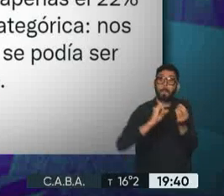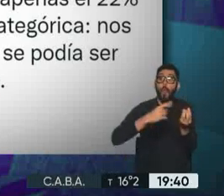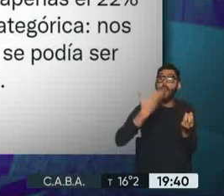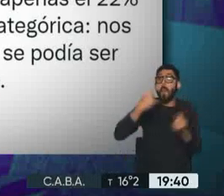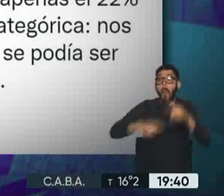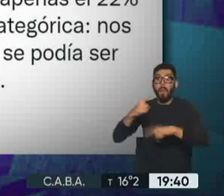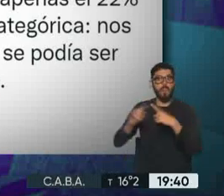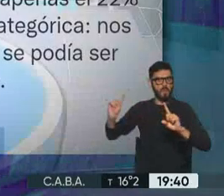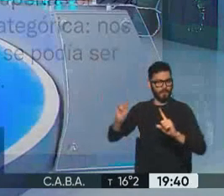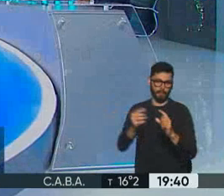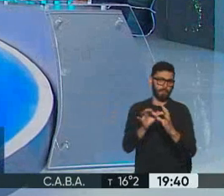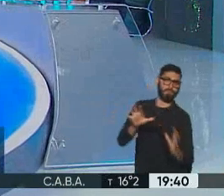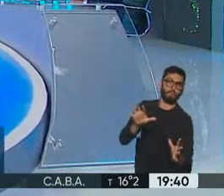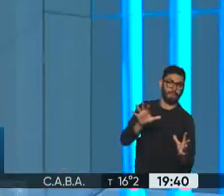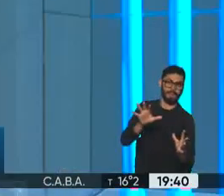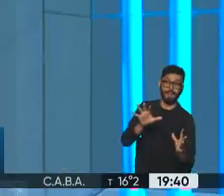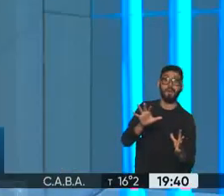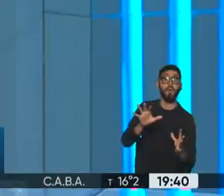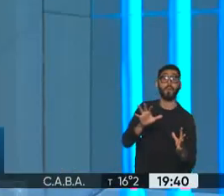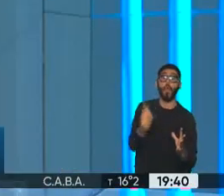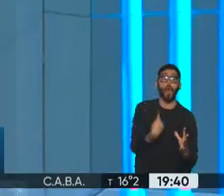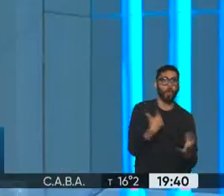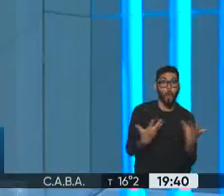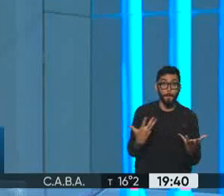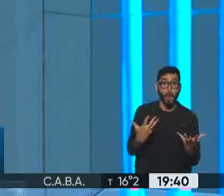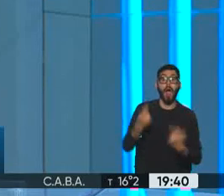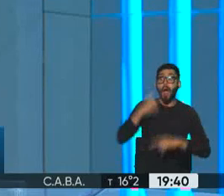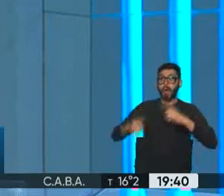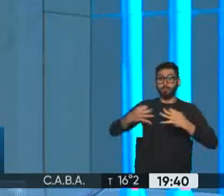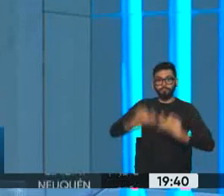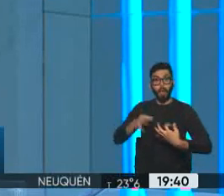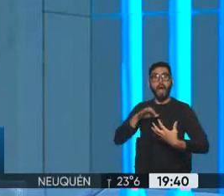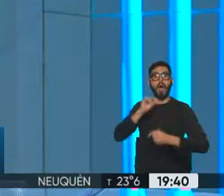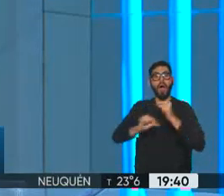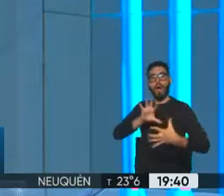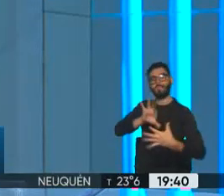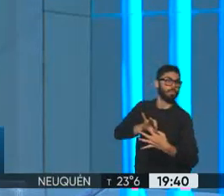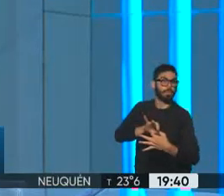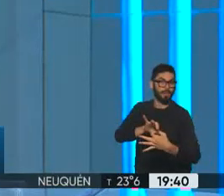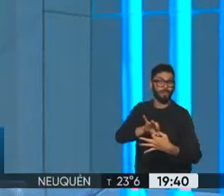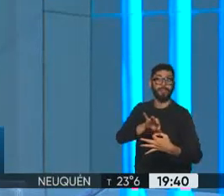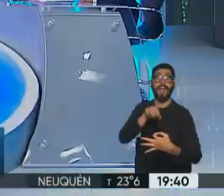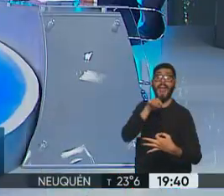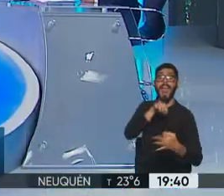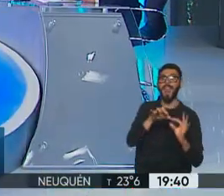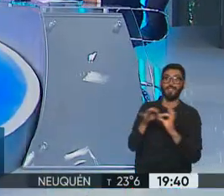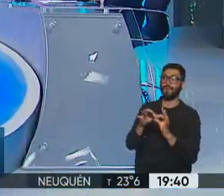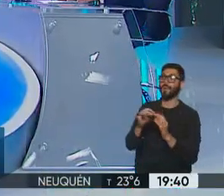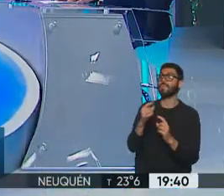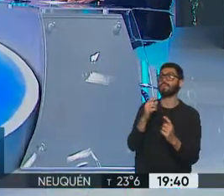conecta directamente con lo que el Cuervo Larroque reclama, que es el contrato electoral, lo que hablamos en el año 2019. Muy claro,